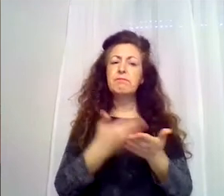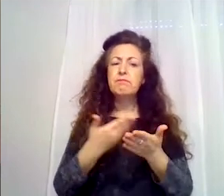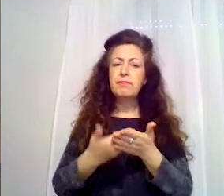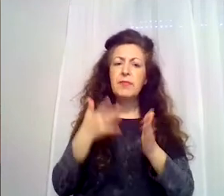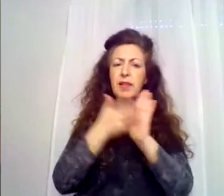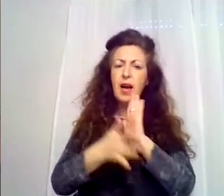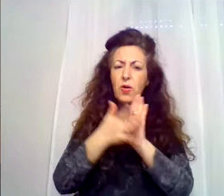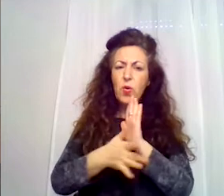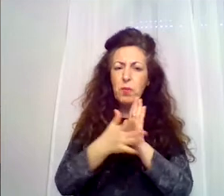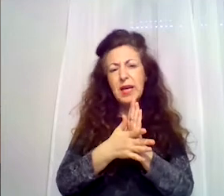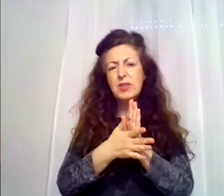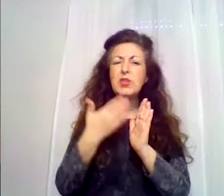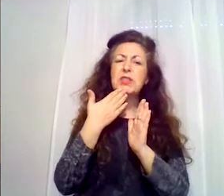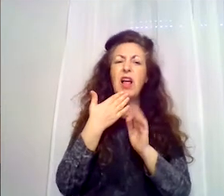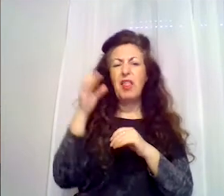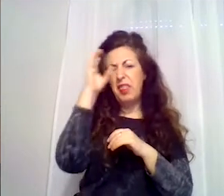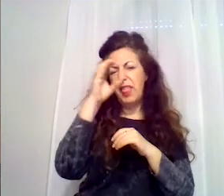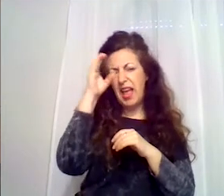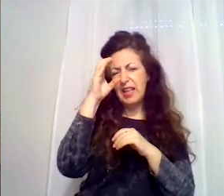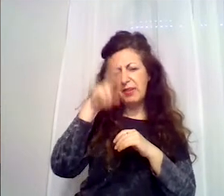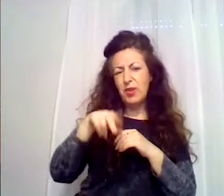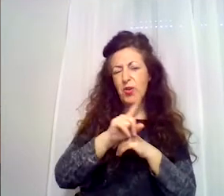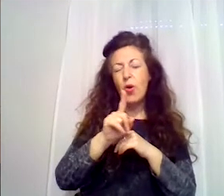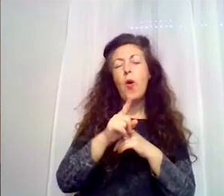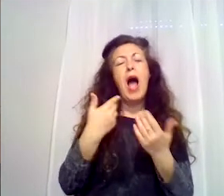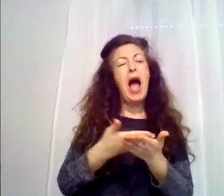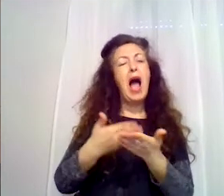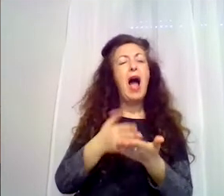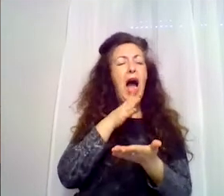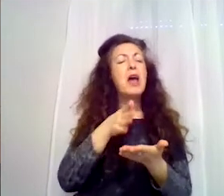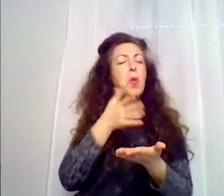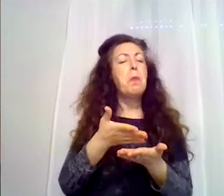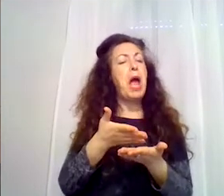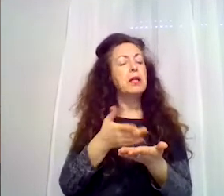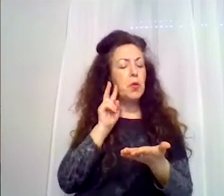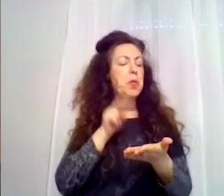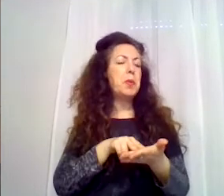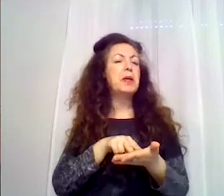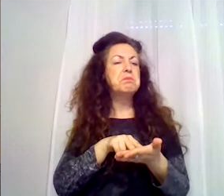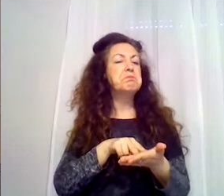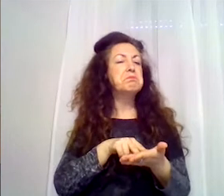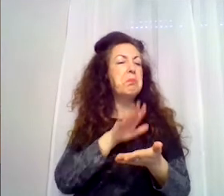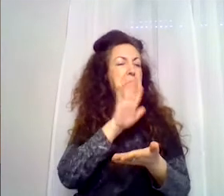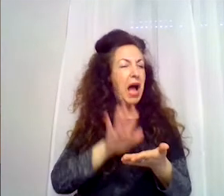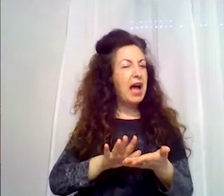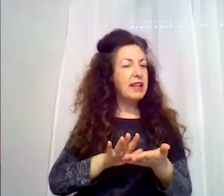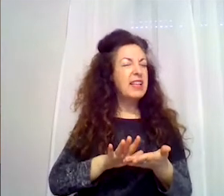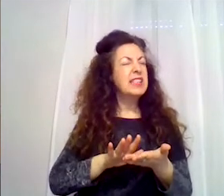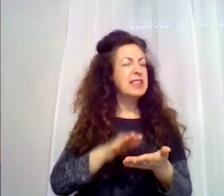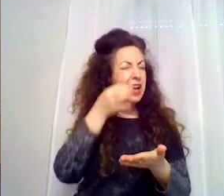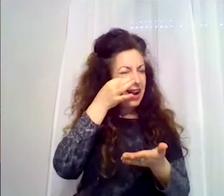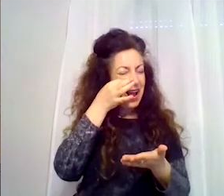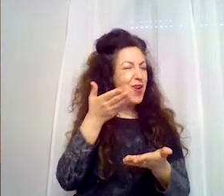a la izquierda. Sí que conservamos el certificado del entierro de Christopher Marlowe en la iglesia en San